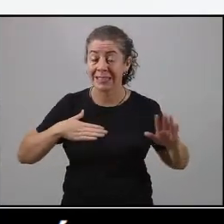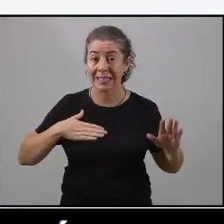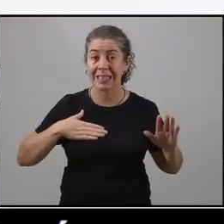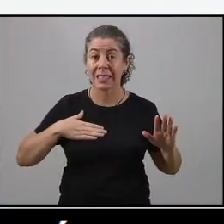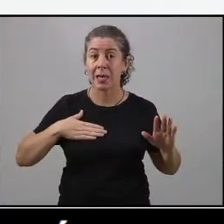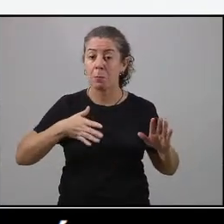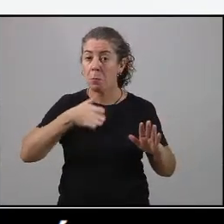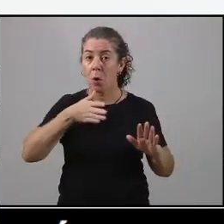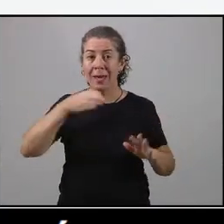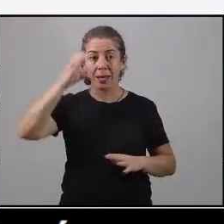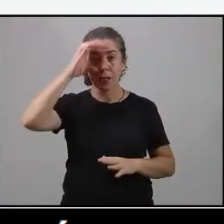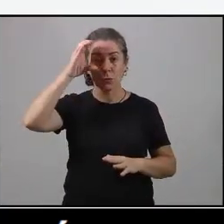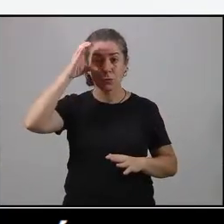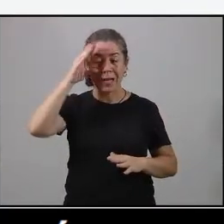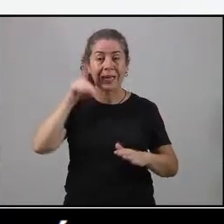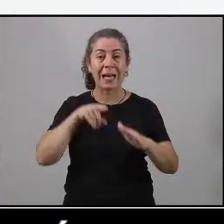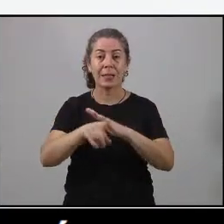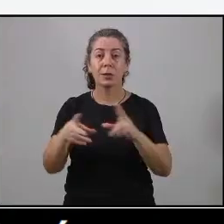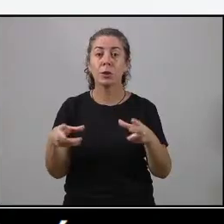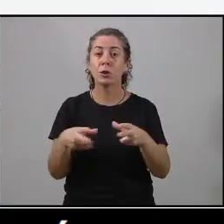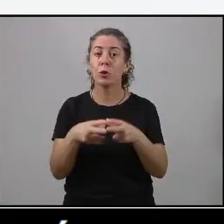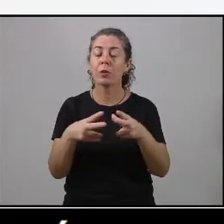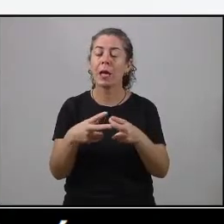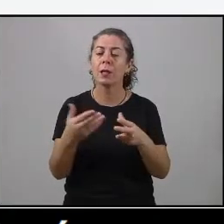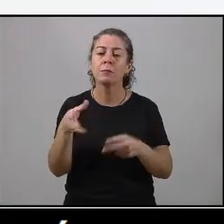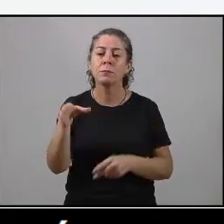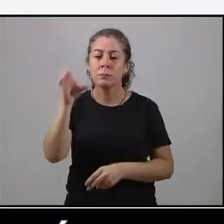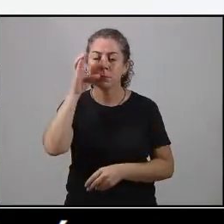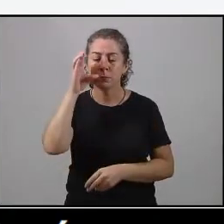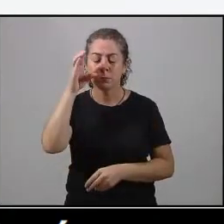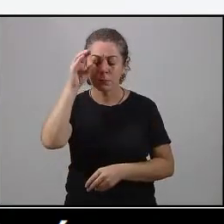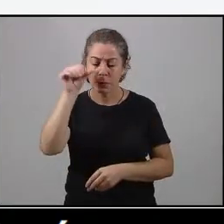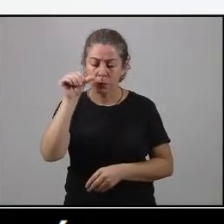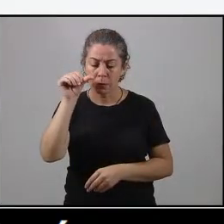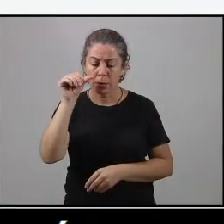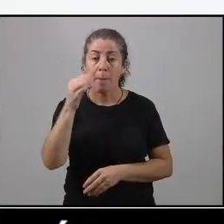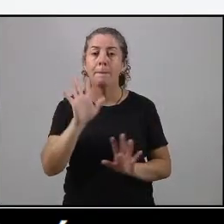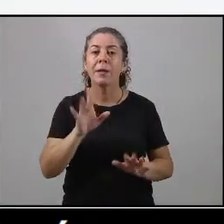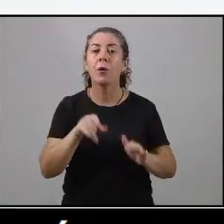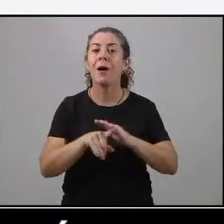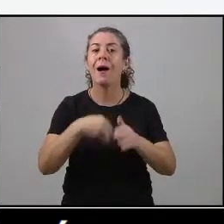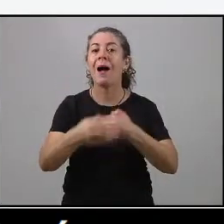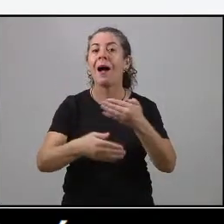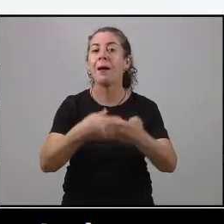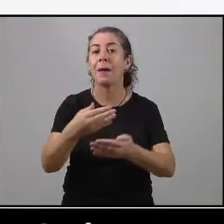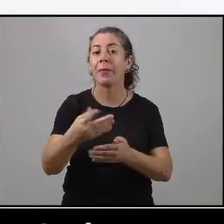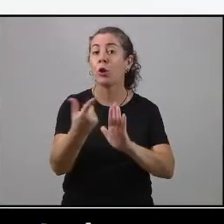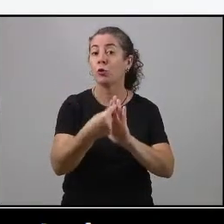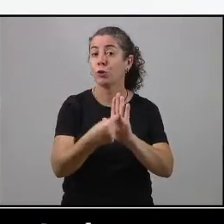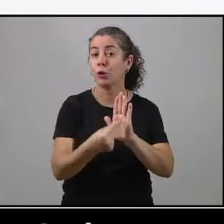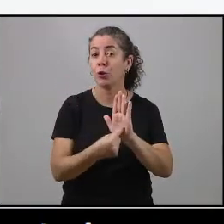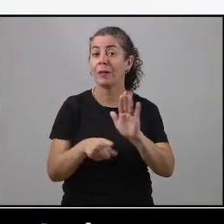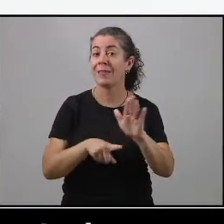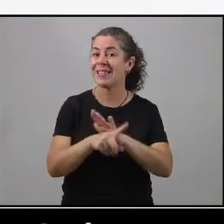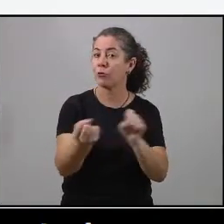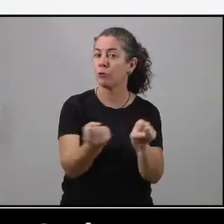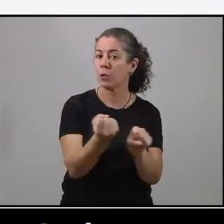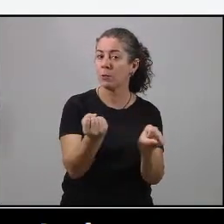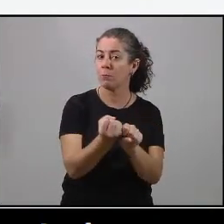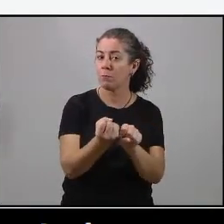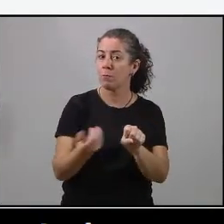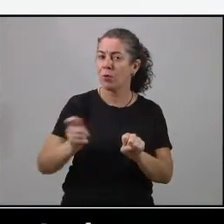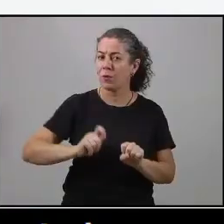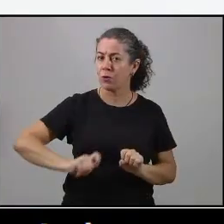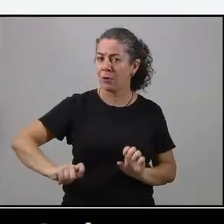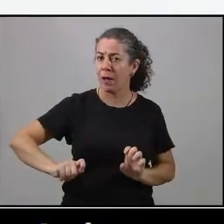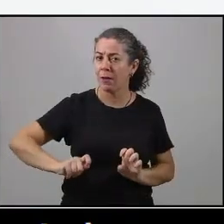seguir escuchando a esos agentes sociales, pero, como digo, un avance muy importante tanto en las condiciones de desarrollo profesional